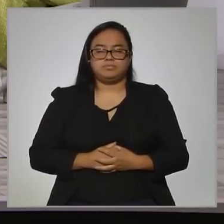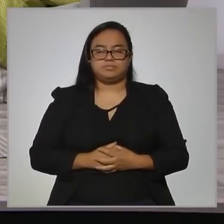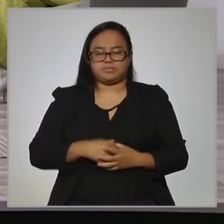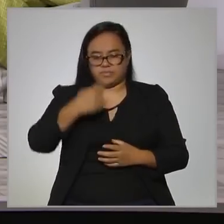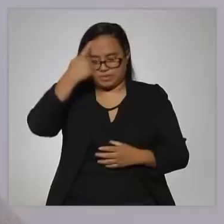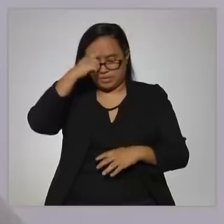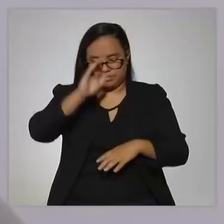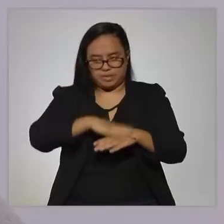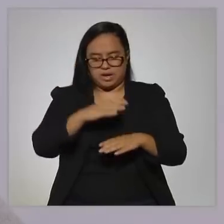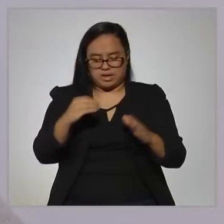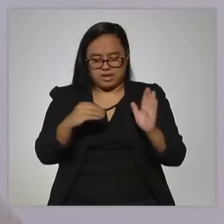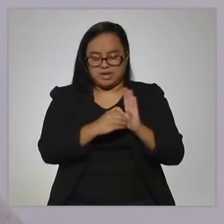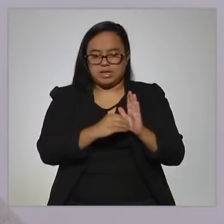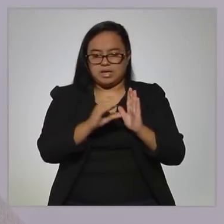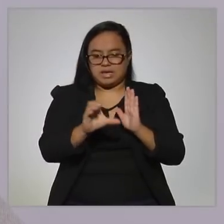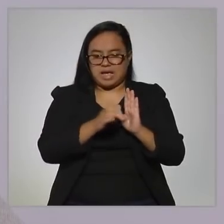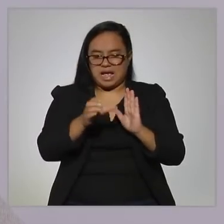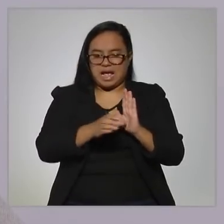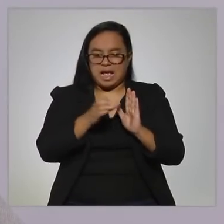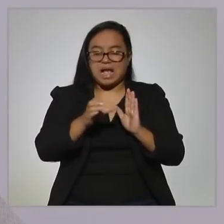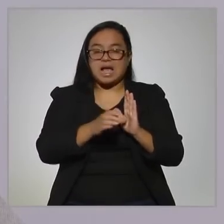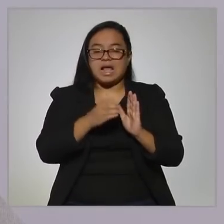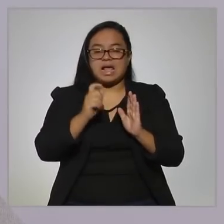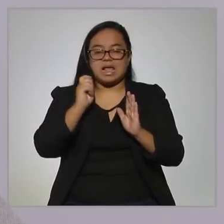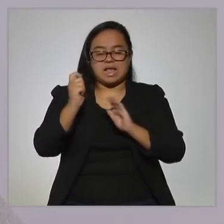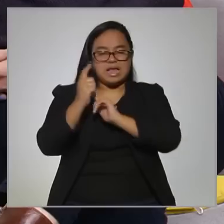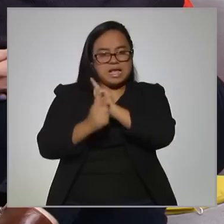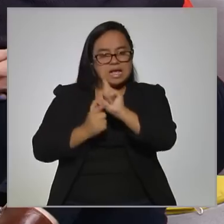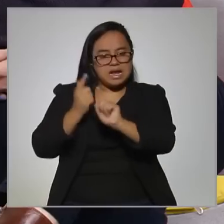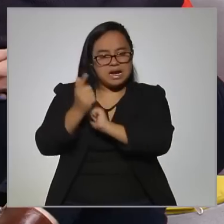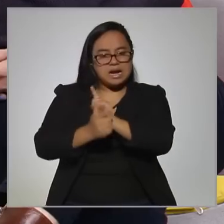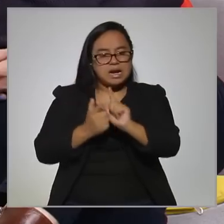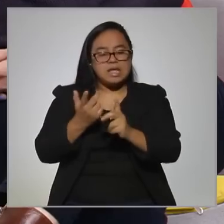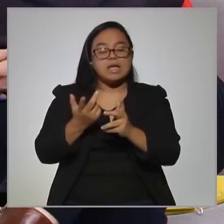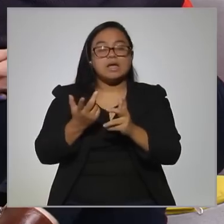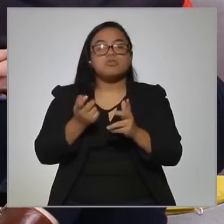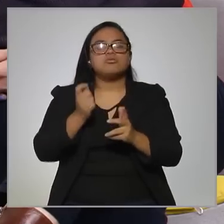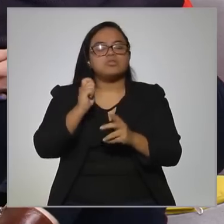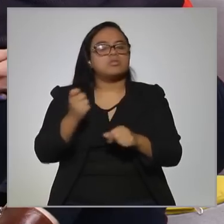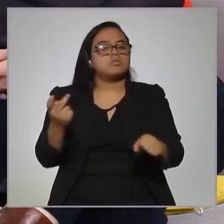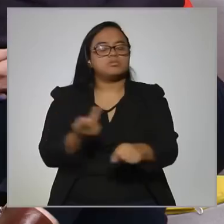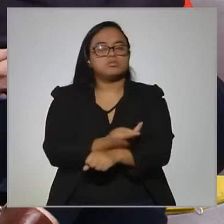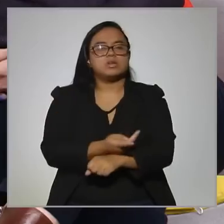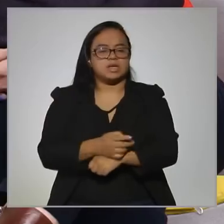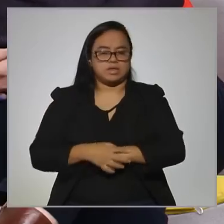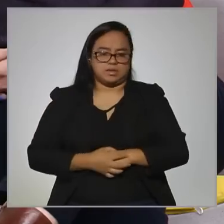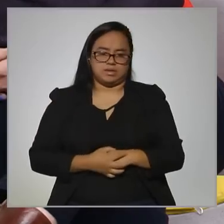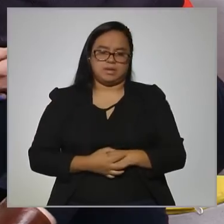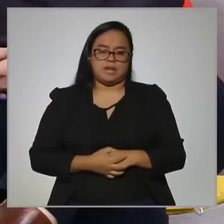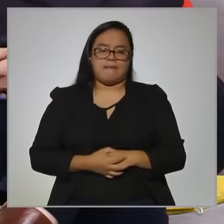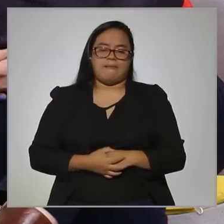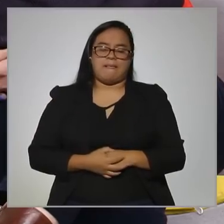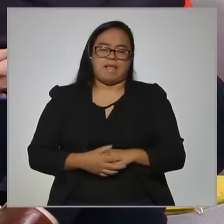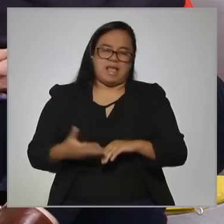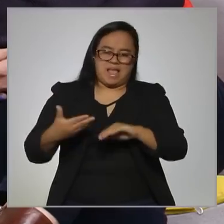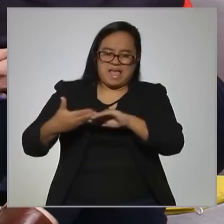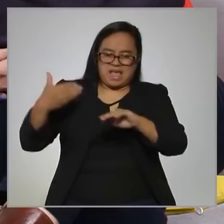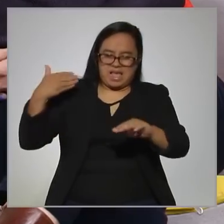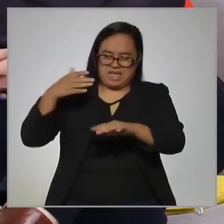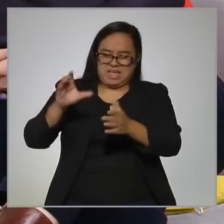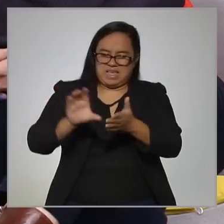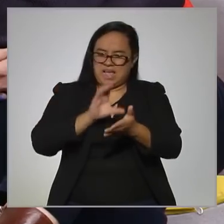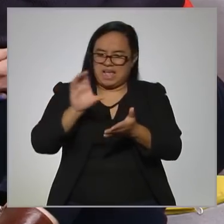introducirlo en el calendario gregoriano? ¿Qué fue lo que ocurrió? Bueno, antes del